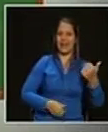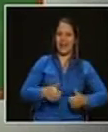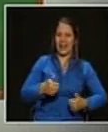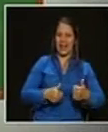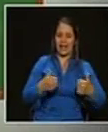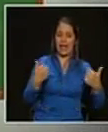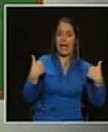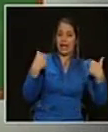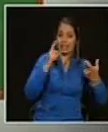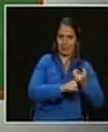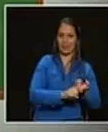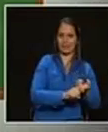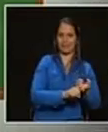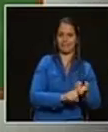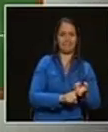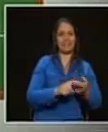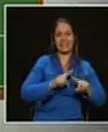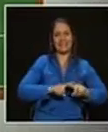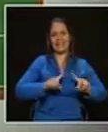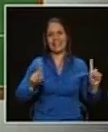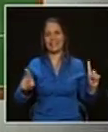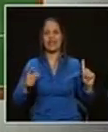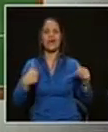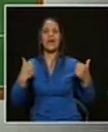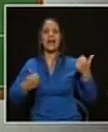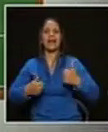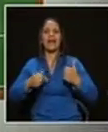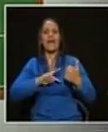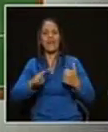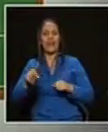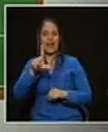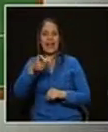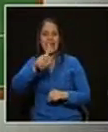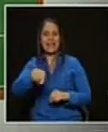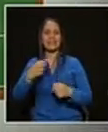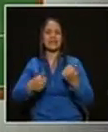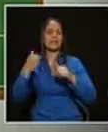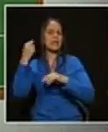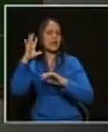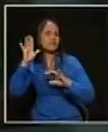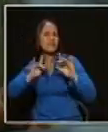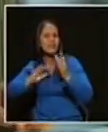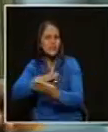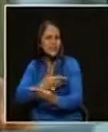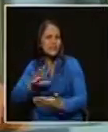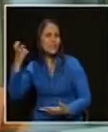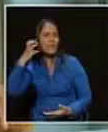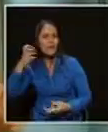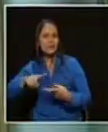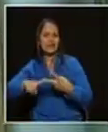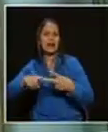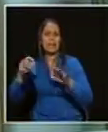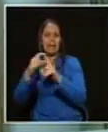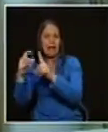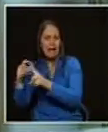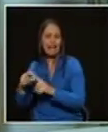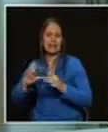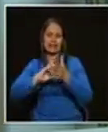diálogos en el mismo idioma, e incluye música de fondo y efectos de sonido mediante palabras y símbolos. Como